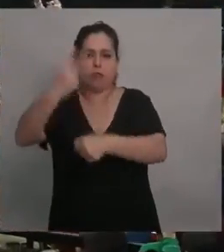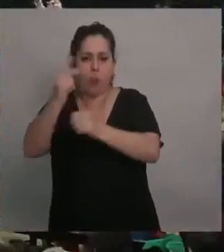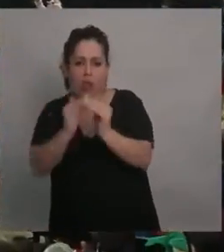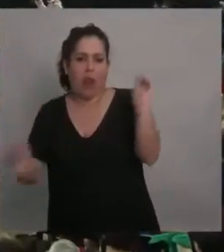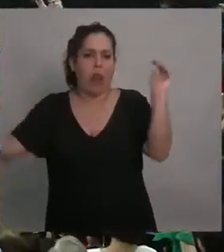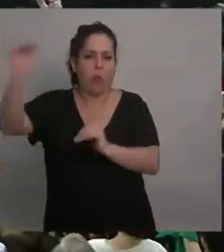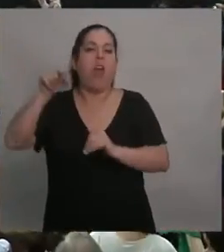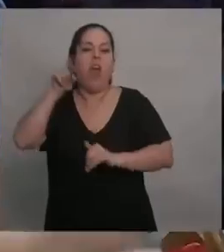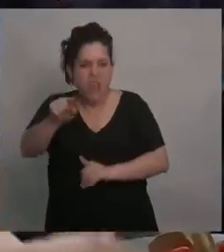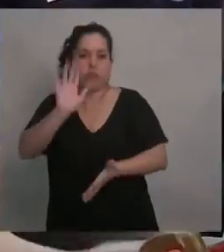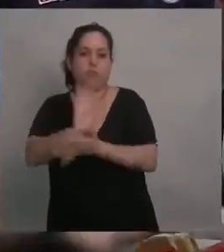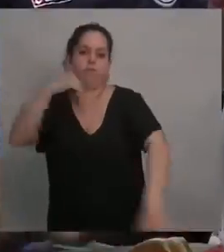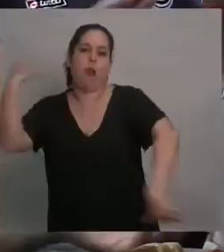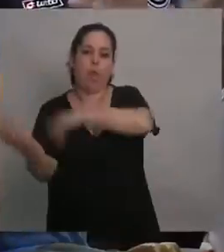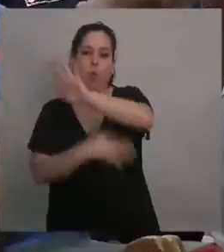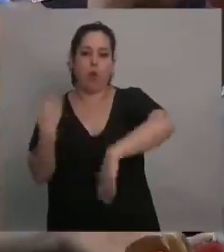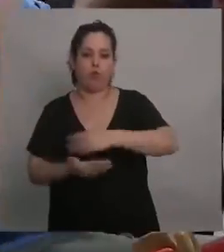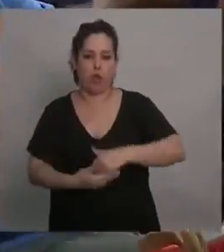es revolución.